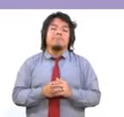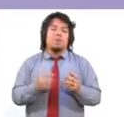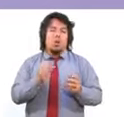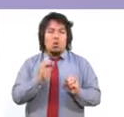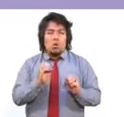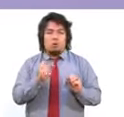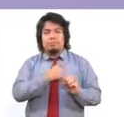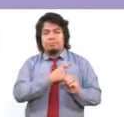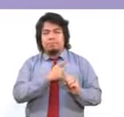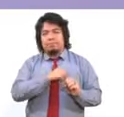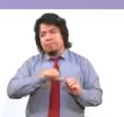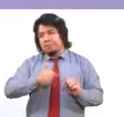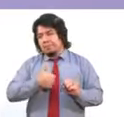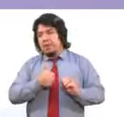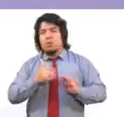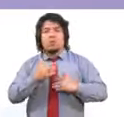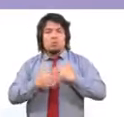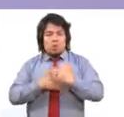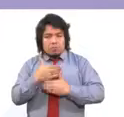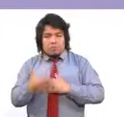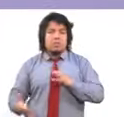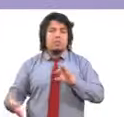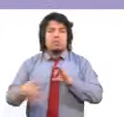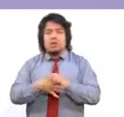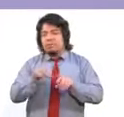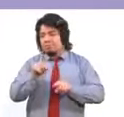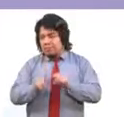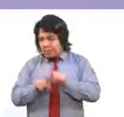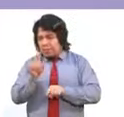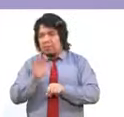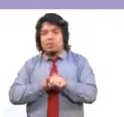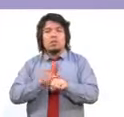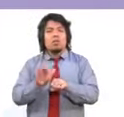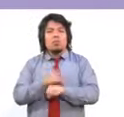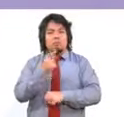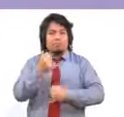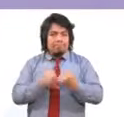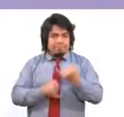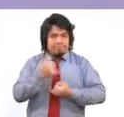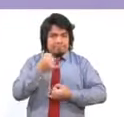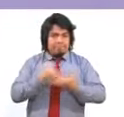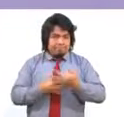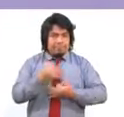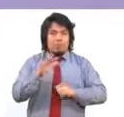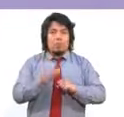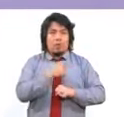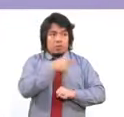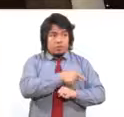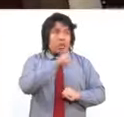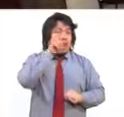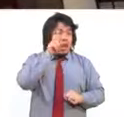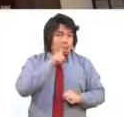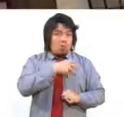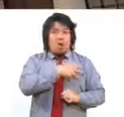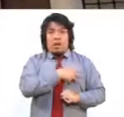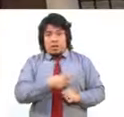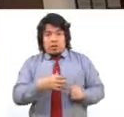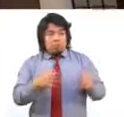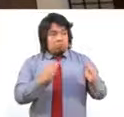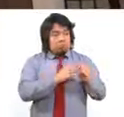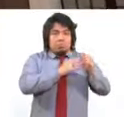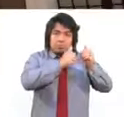vinculado a algún proceso a partir del juicio que se le está estableciendo. De esta manera, la mujer con los hijos pues debe tener